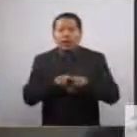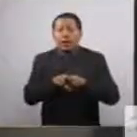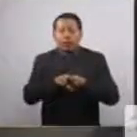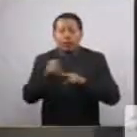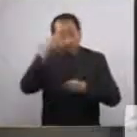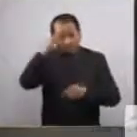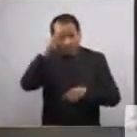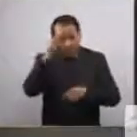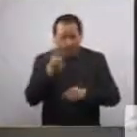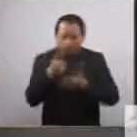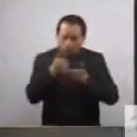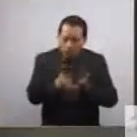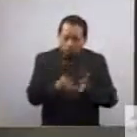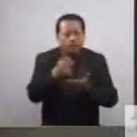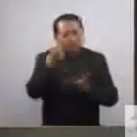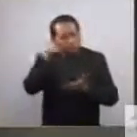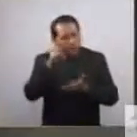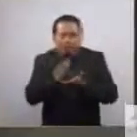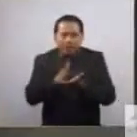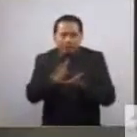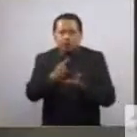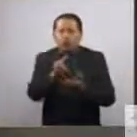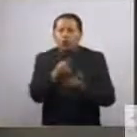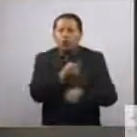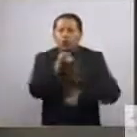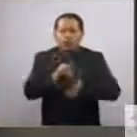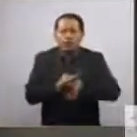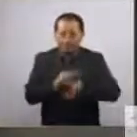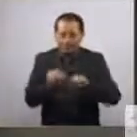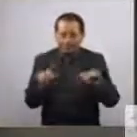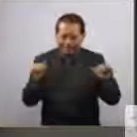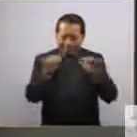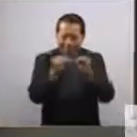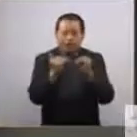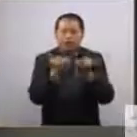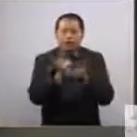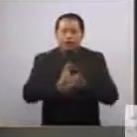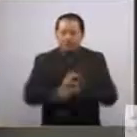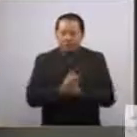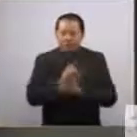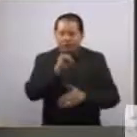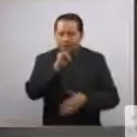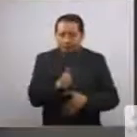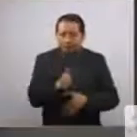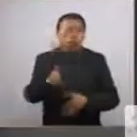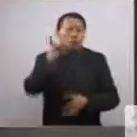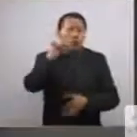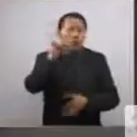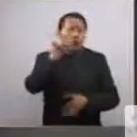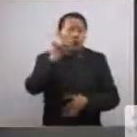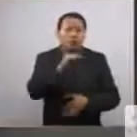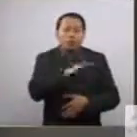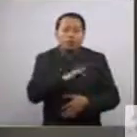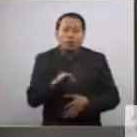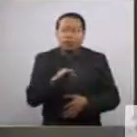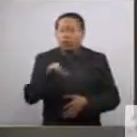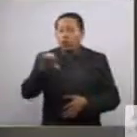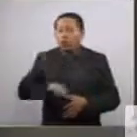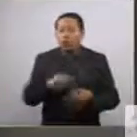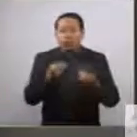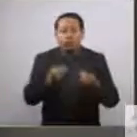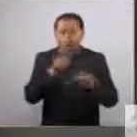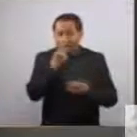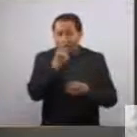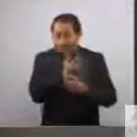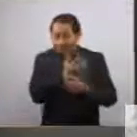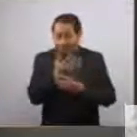indígenas el acceso a oportunidades en condiciones de equidad y sin discriminación. Ojalá el interés que hoy muchos dicen tener